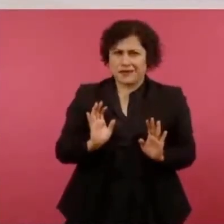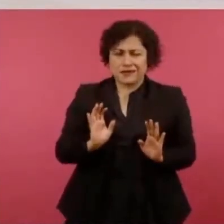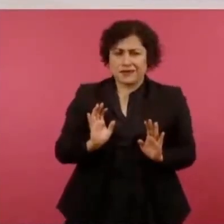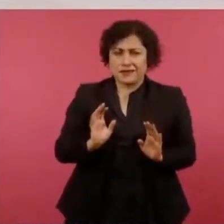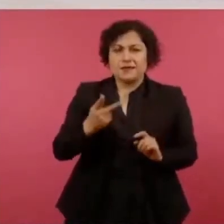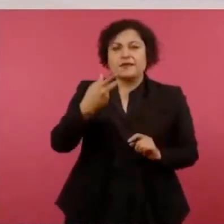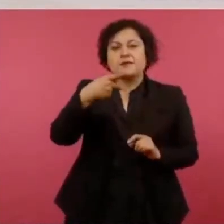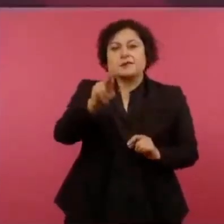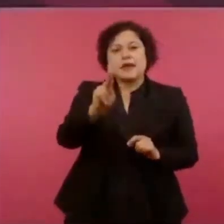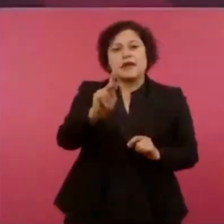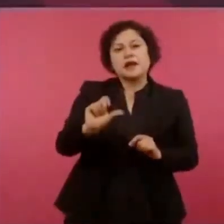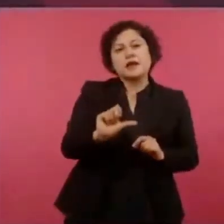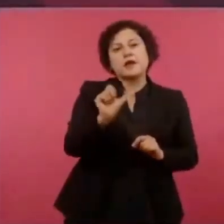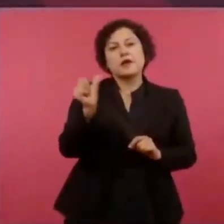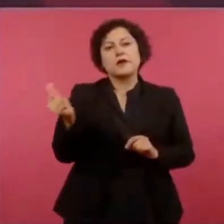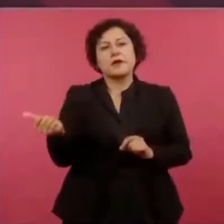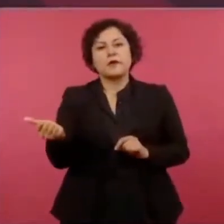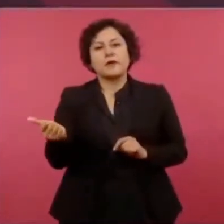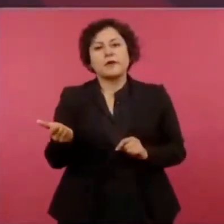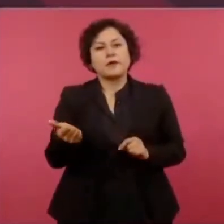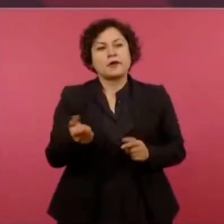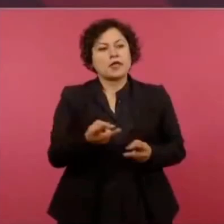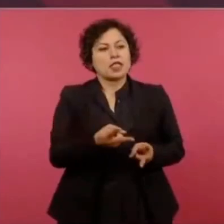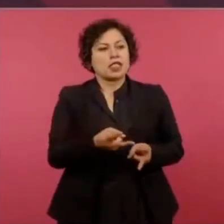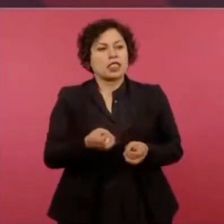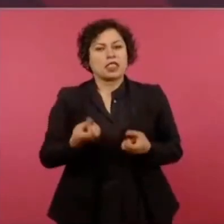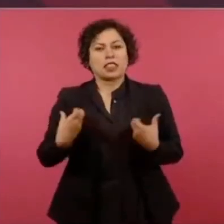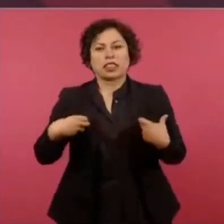y de estas gentes